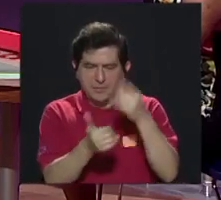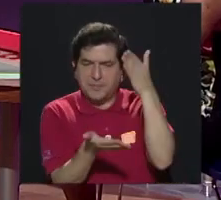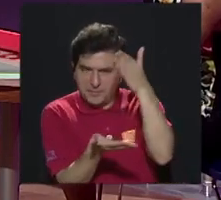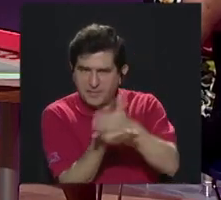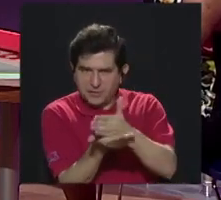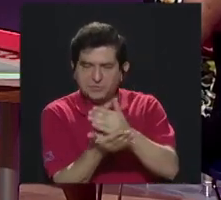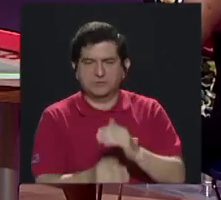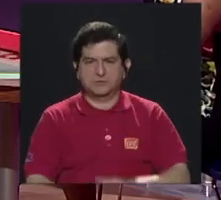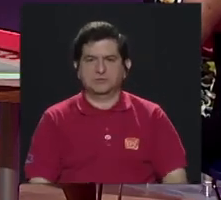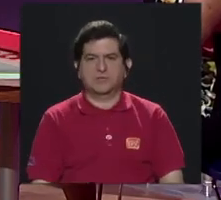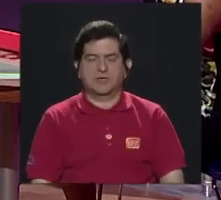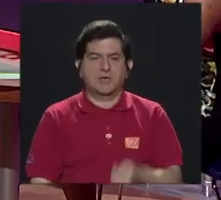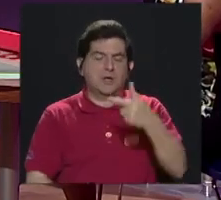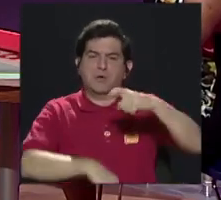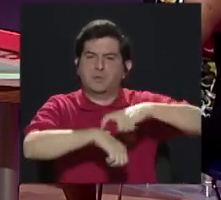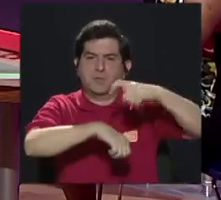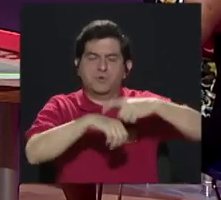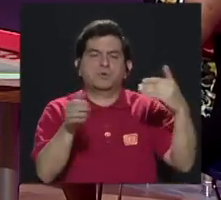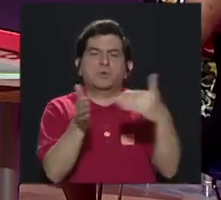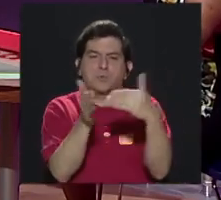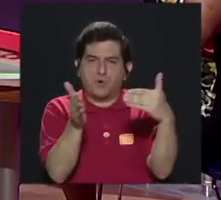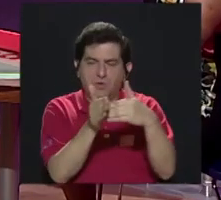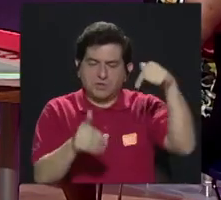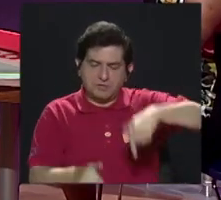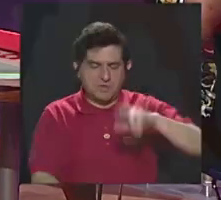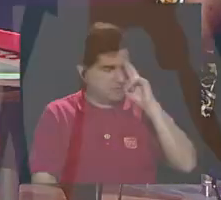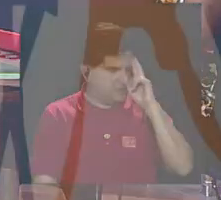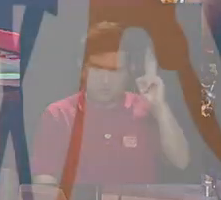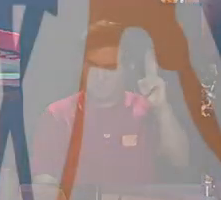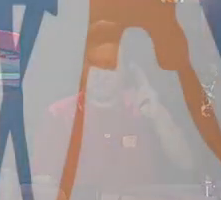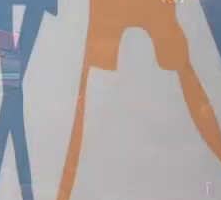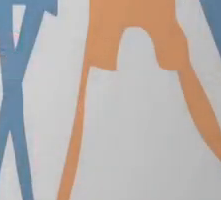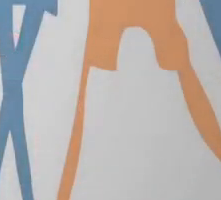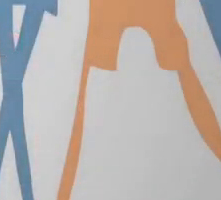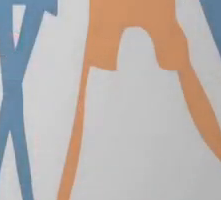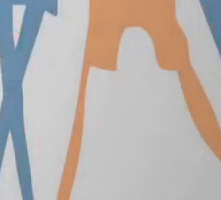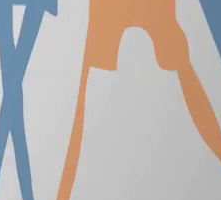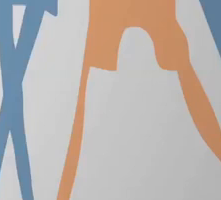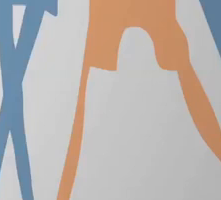corte y en breve estamos de regreso en Irreverencias.